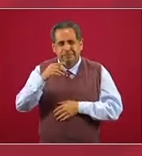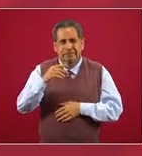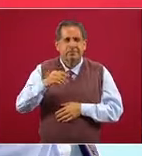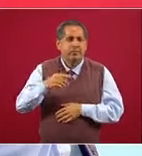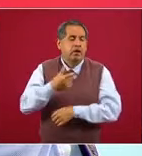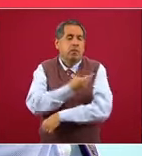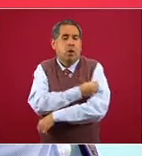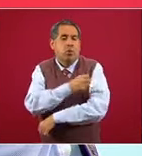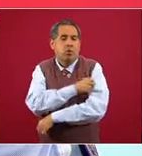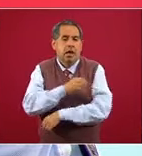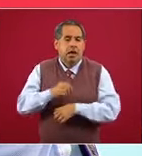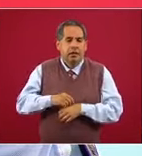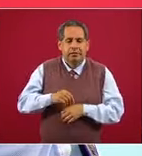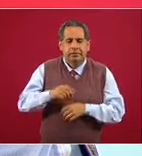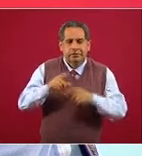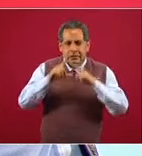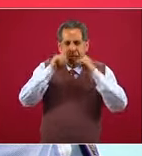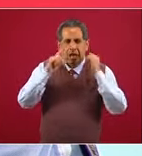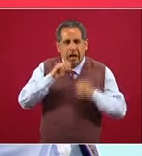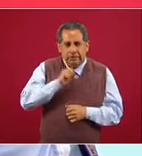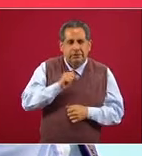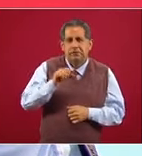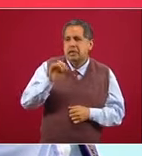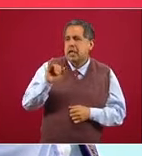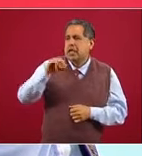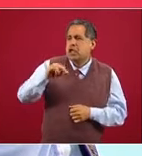influenza. La vacuna de influenza no es una vacuna que esté